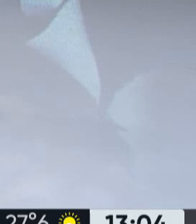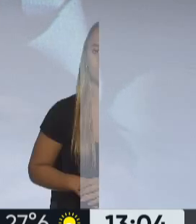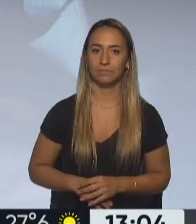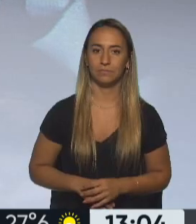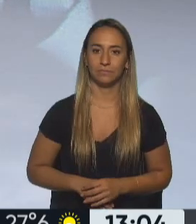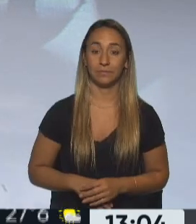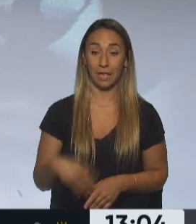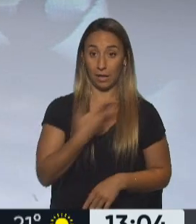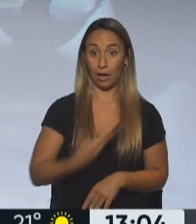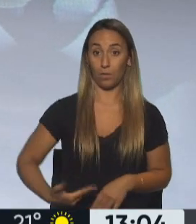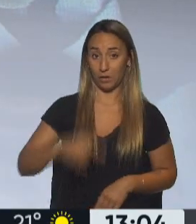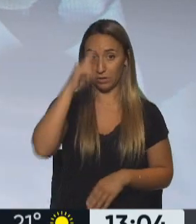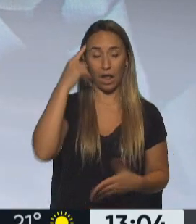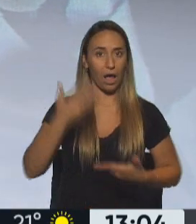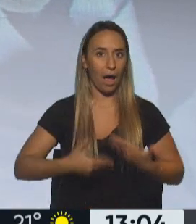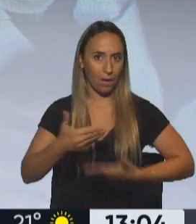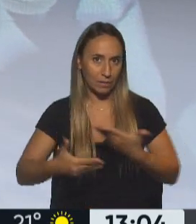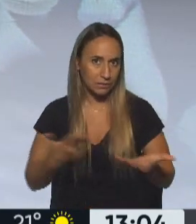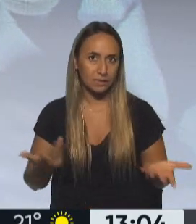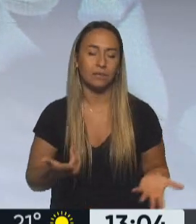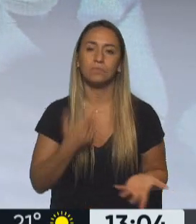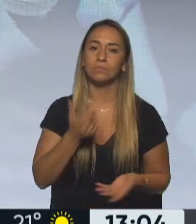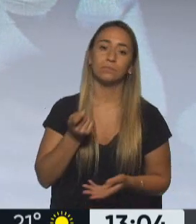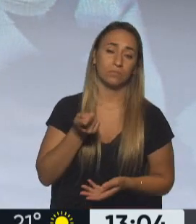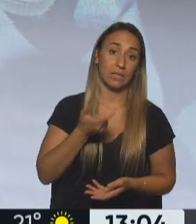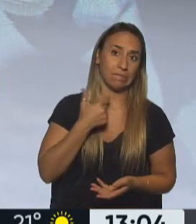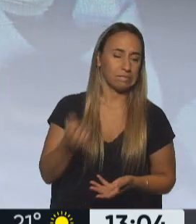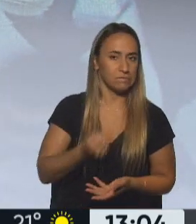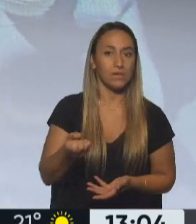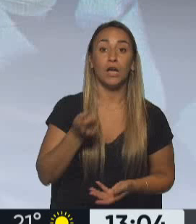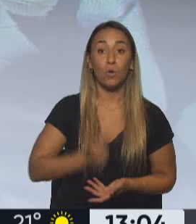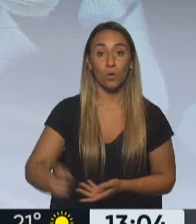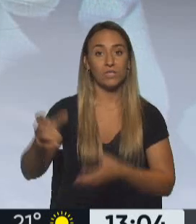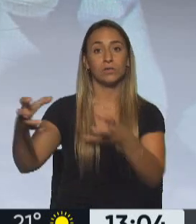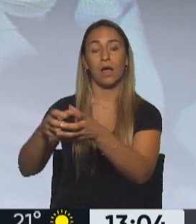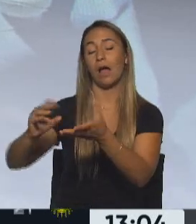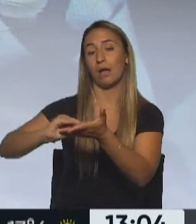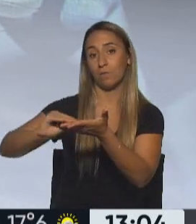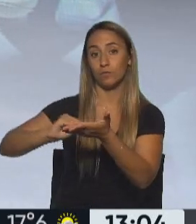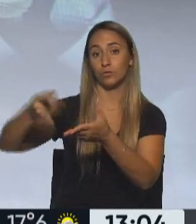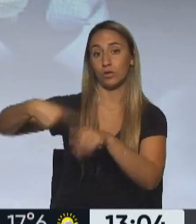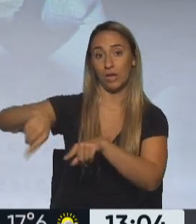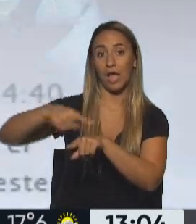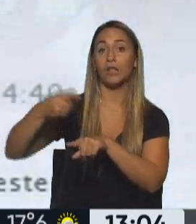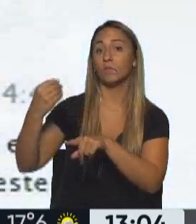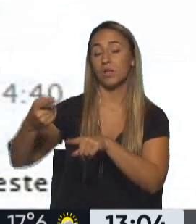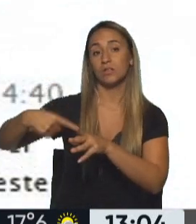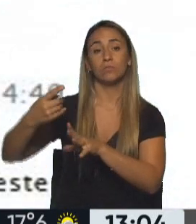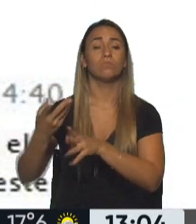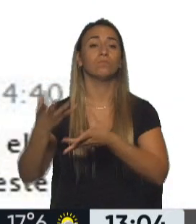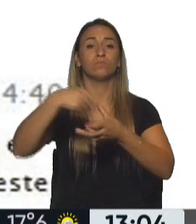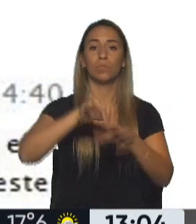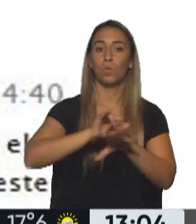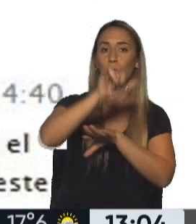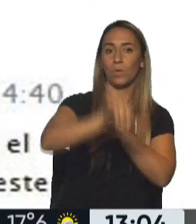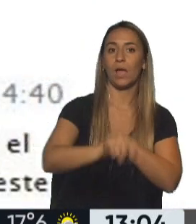el gobierno nacional avanza con el pedido de juicio político a los funcionarios judiciales que como todos sabemos participaron de un viaje a la